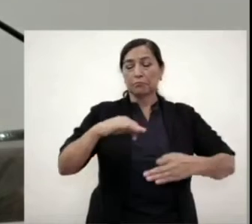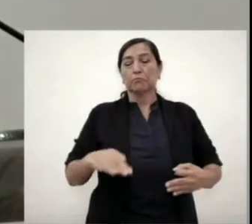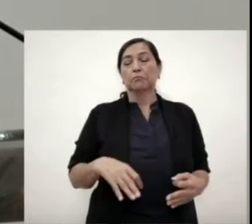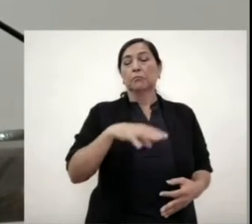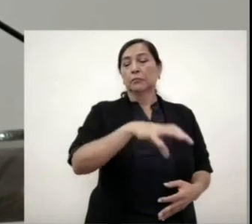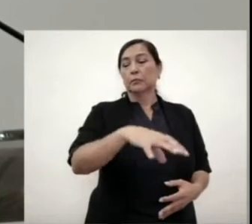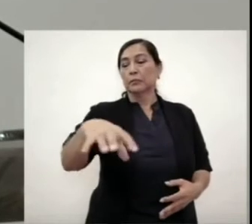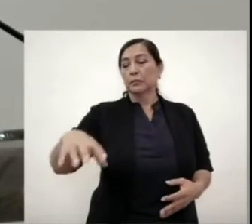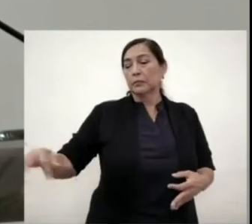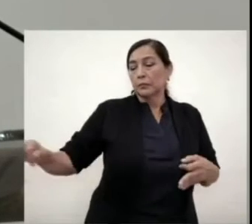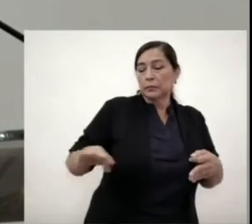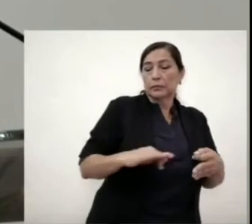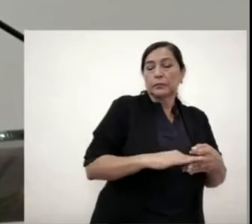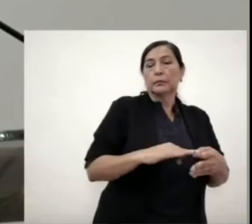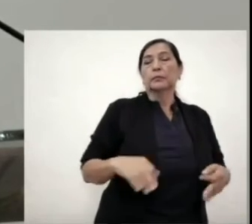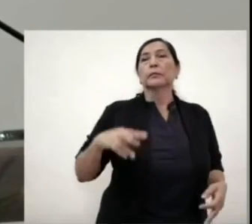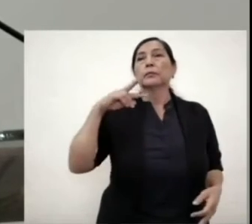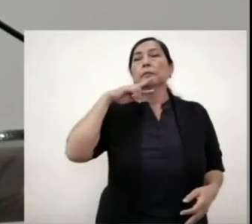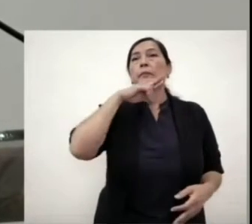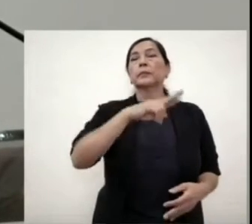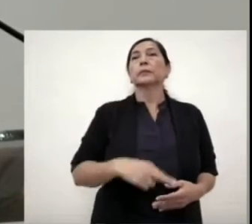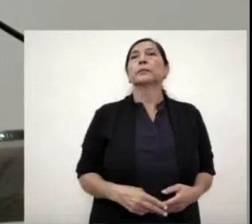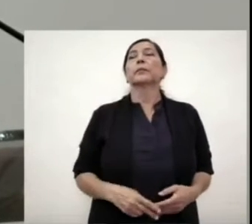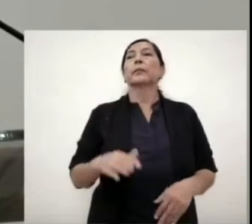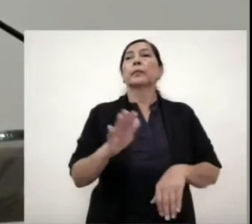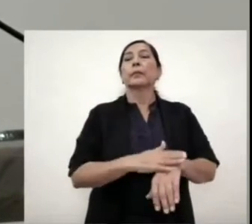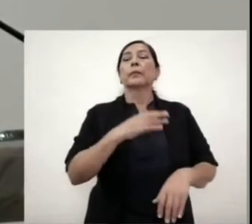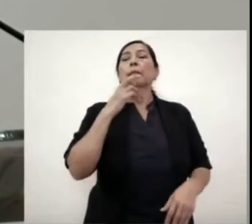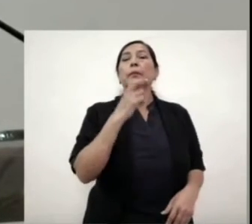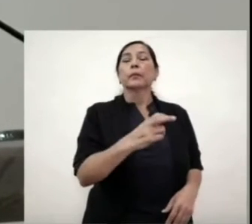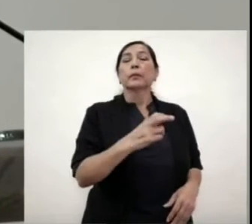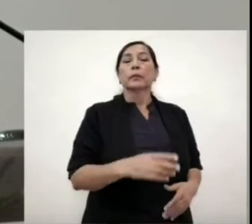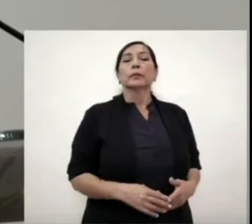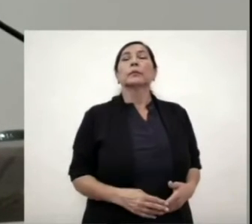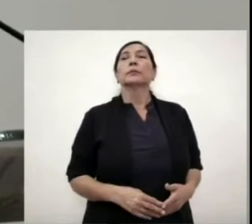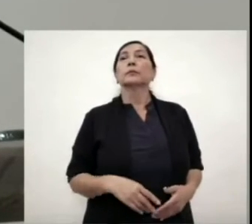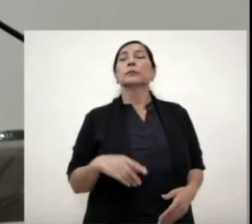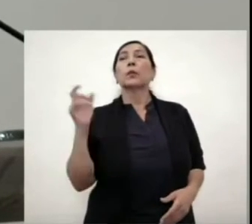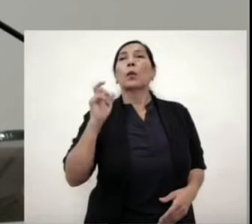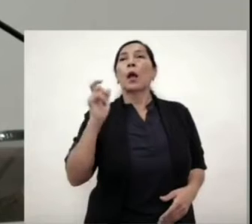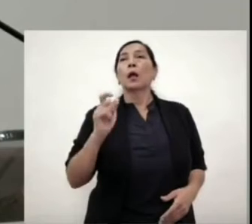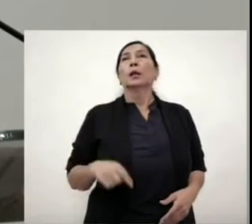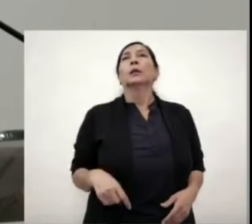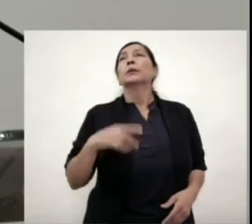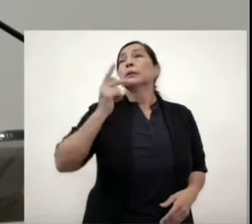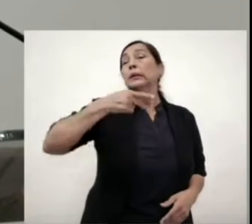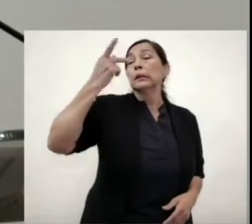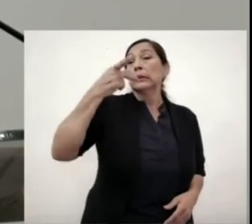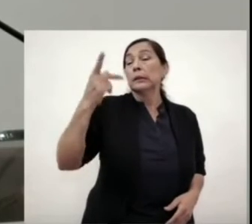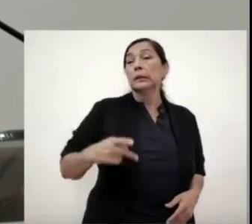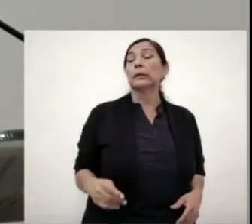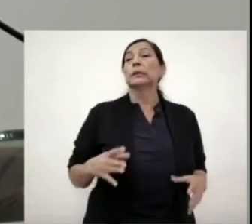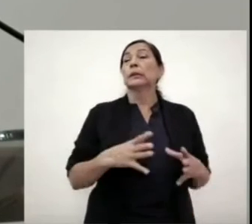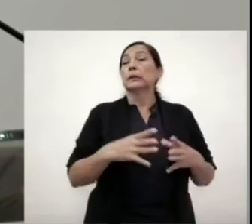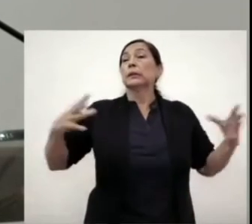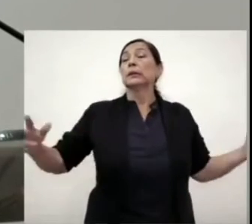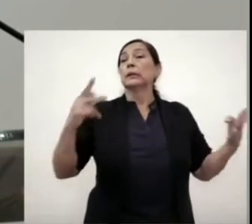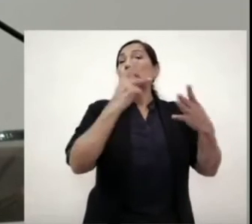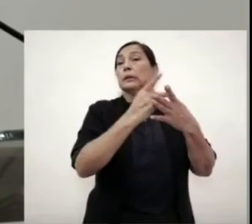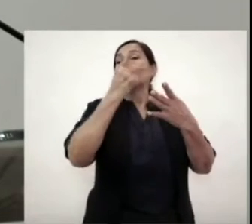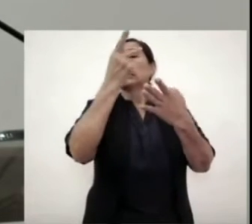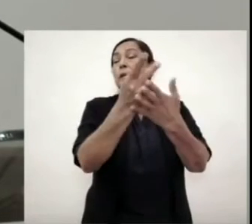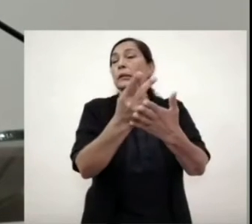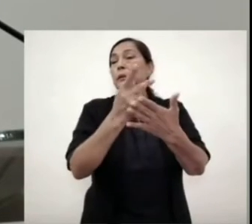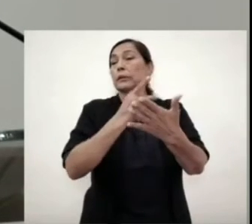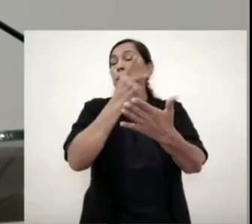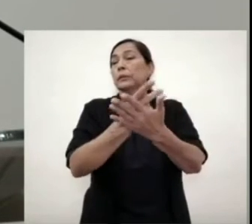y Zamora. Por eso, cuando hablamos de todos estos grandes proyectos y nombran a Zamora, a mí me gustaría siempre, y siempre